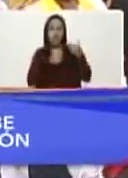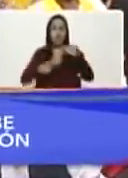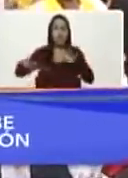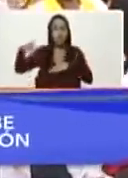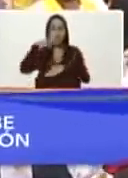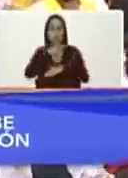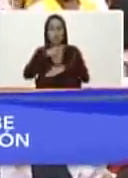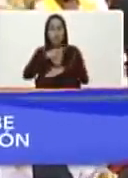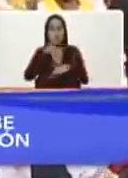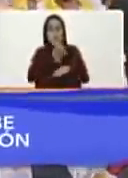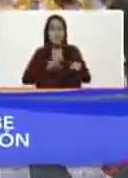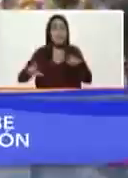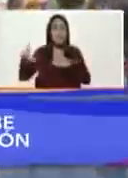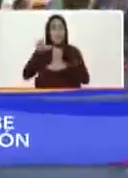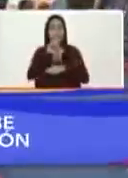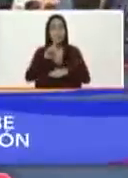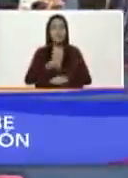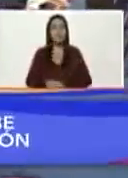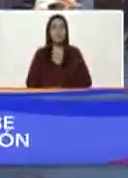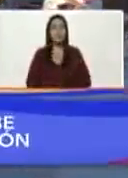y de licenciatura.